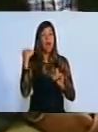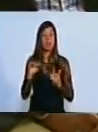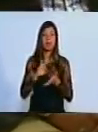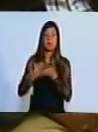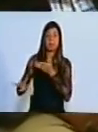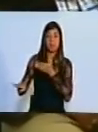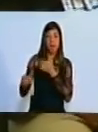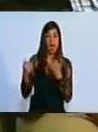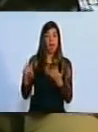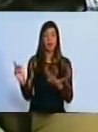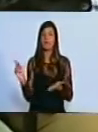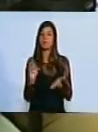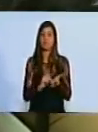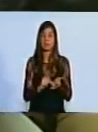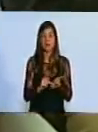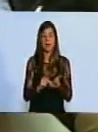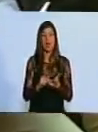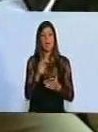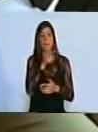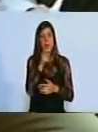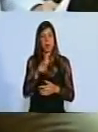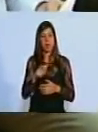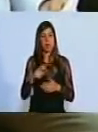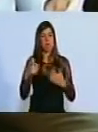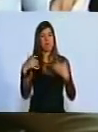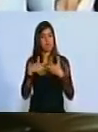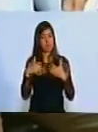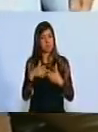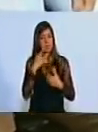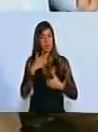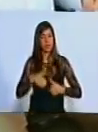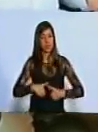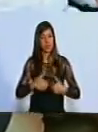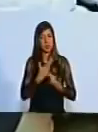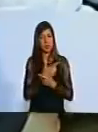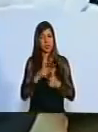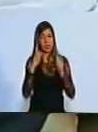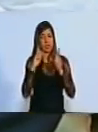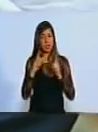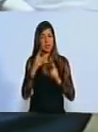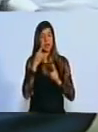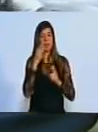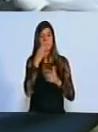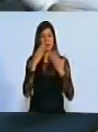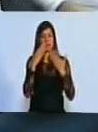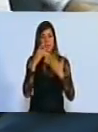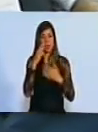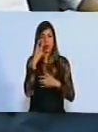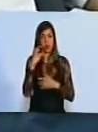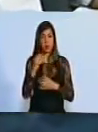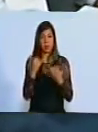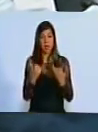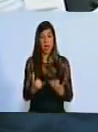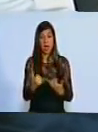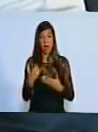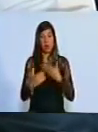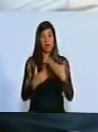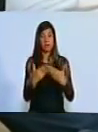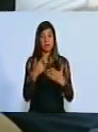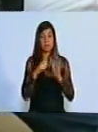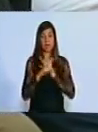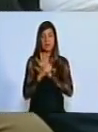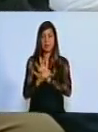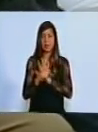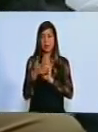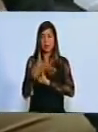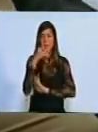relegados, guerreros y guerreras de las causas libertarias del siglo XX, los destacamos y ahora son referentes del sacrificio